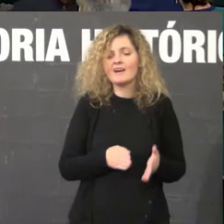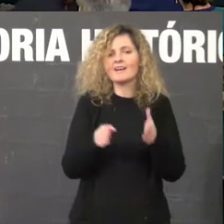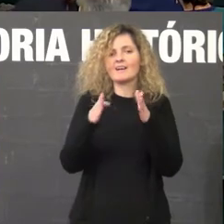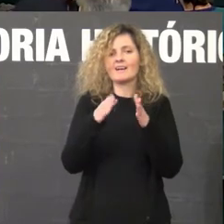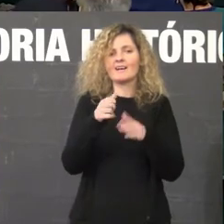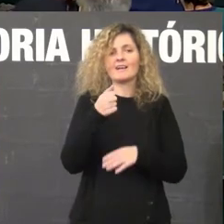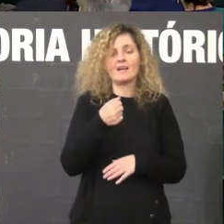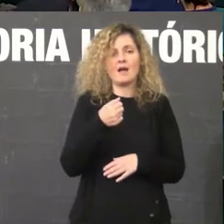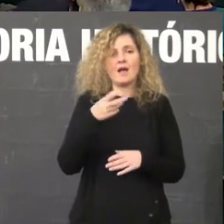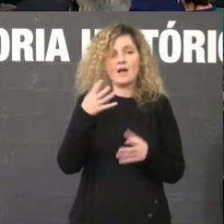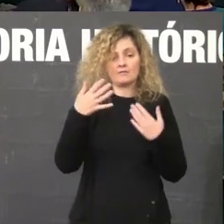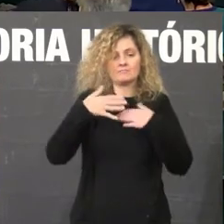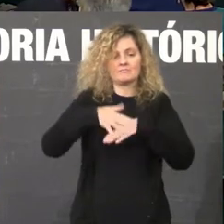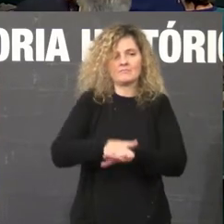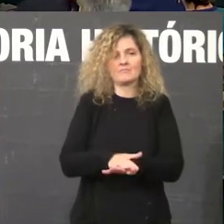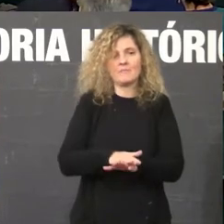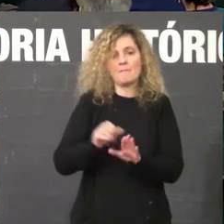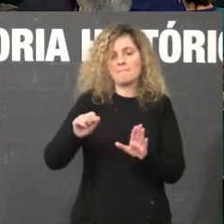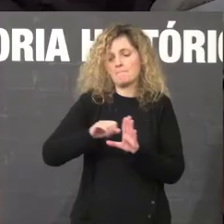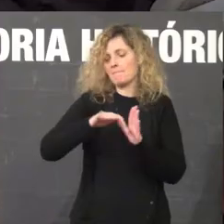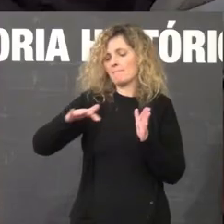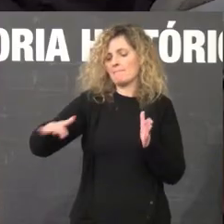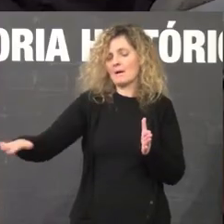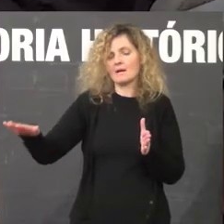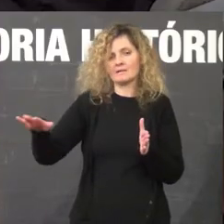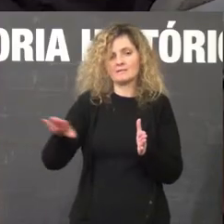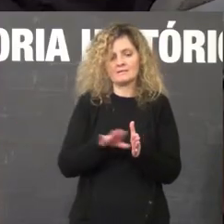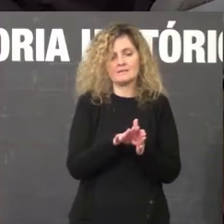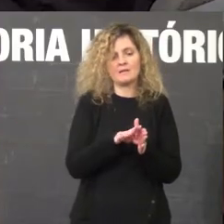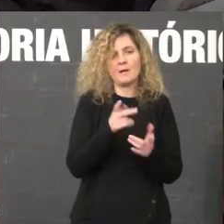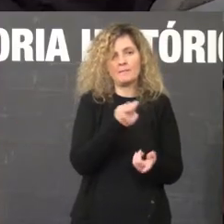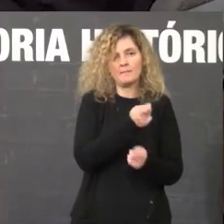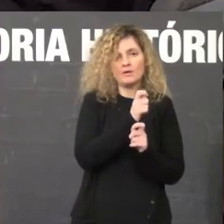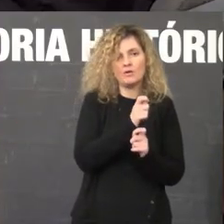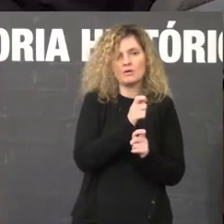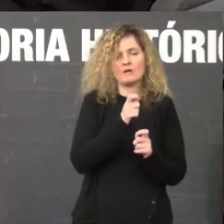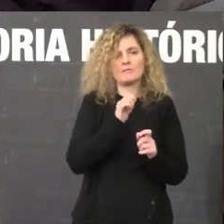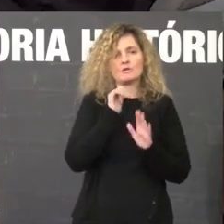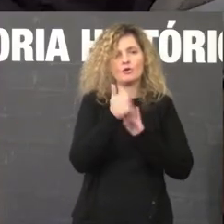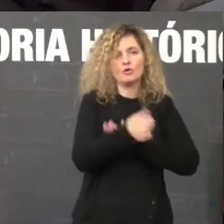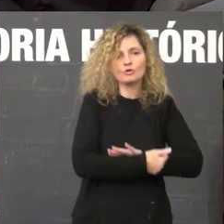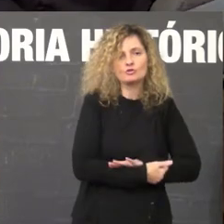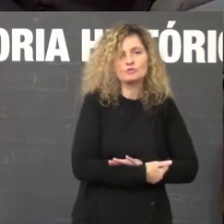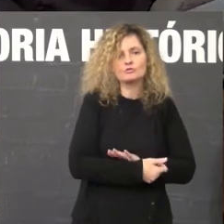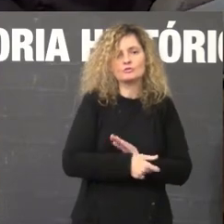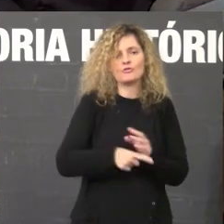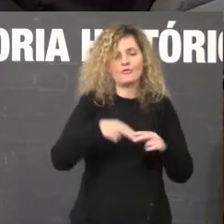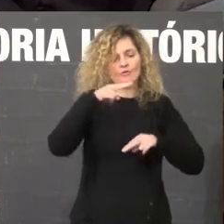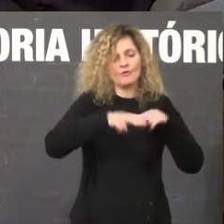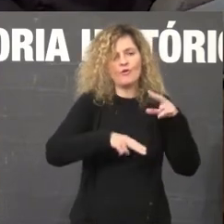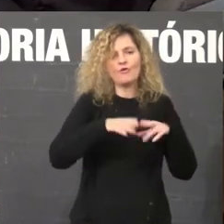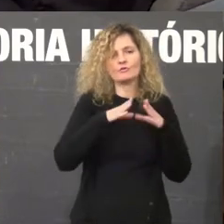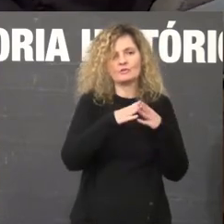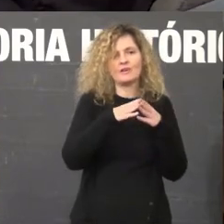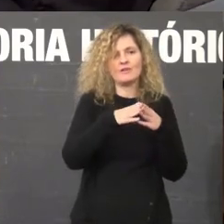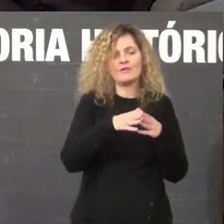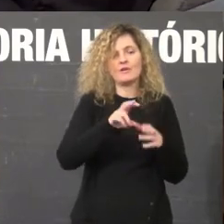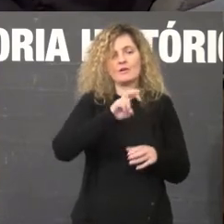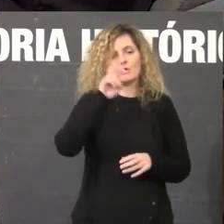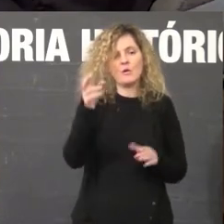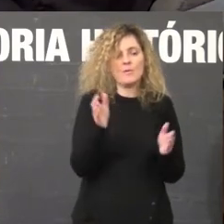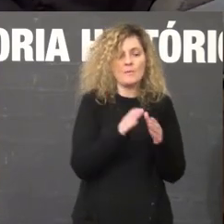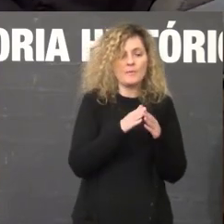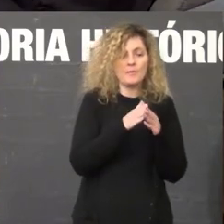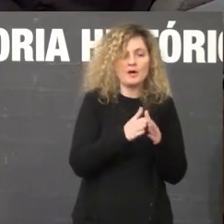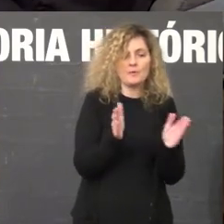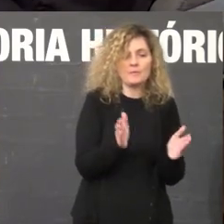totalmente integrada desde o mar, desde a pesquería, as conservas, a construción naval, de barcos